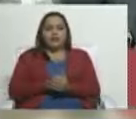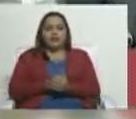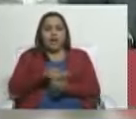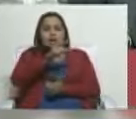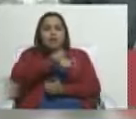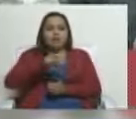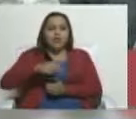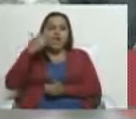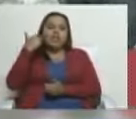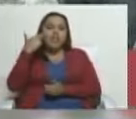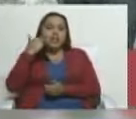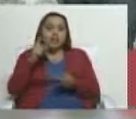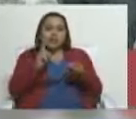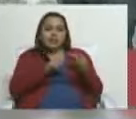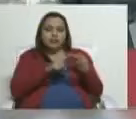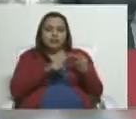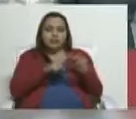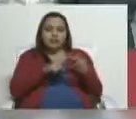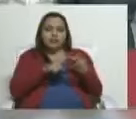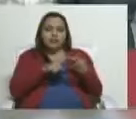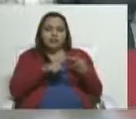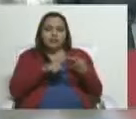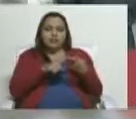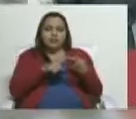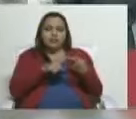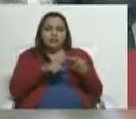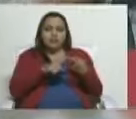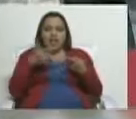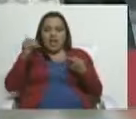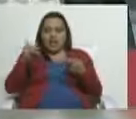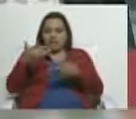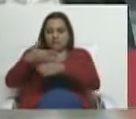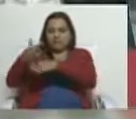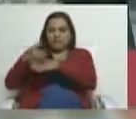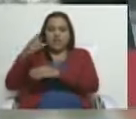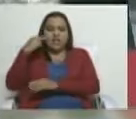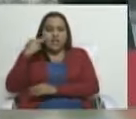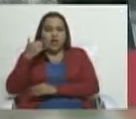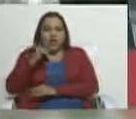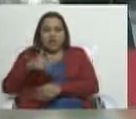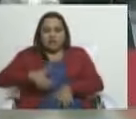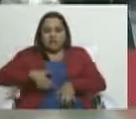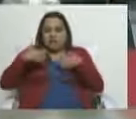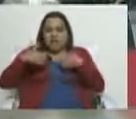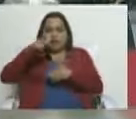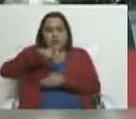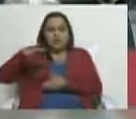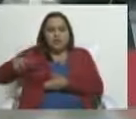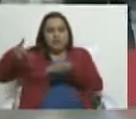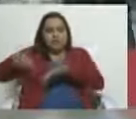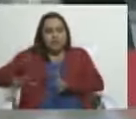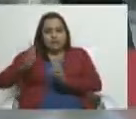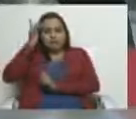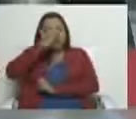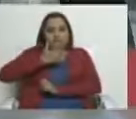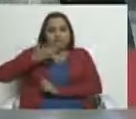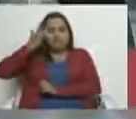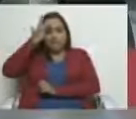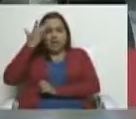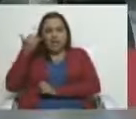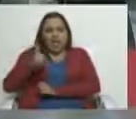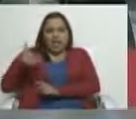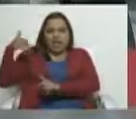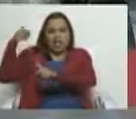negros. El neofascismo es negrofóbico, es decir, tiene una fobia a los afrodescendientes y los ataca